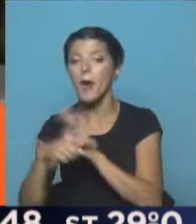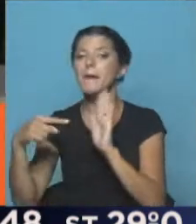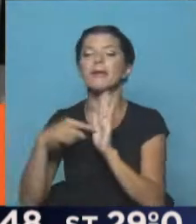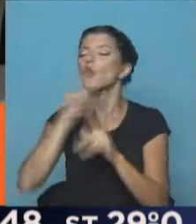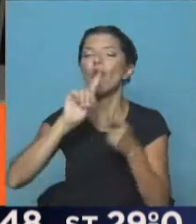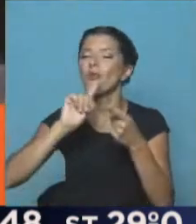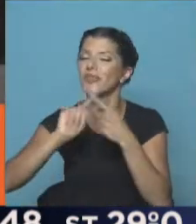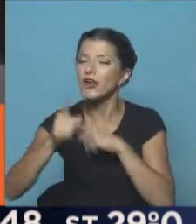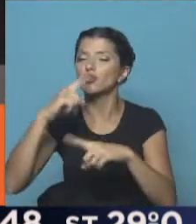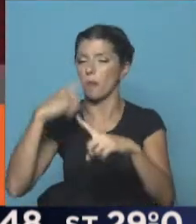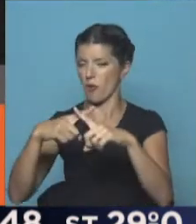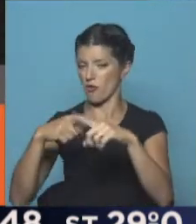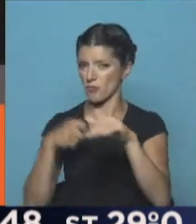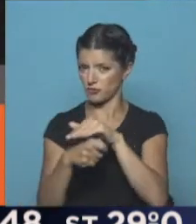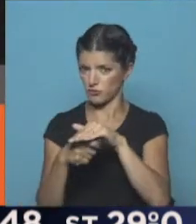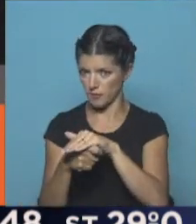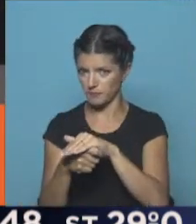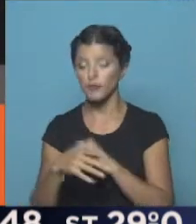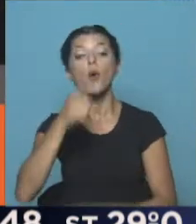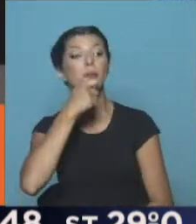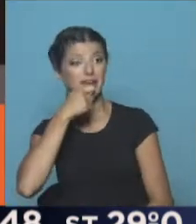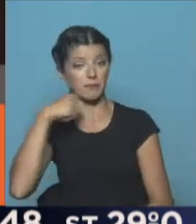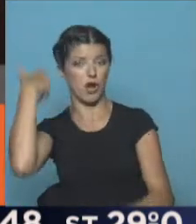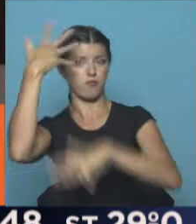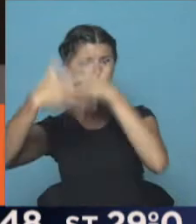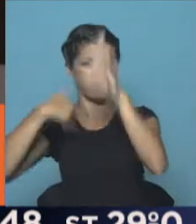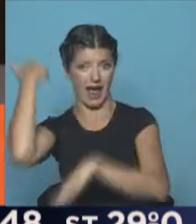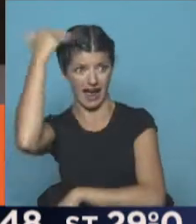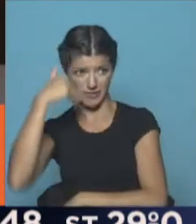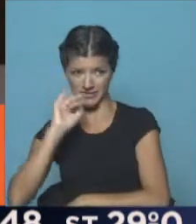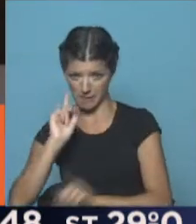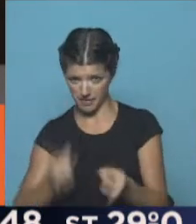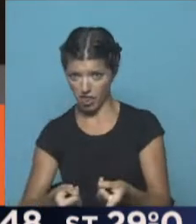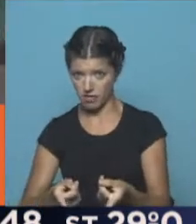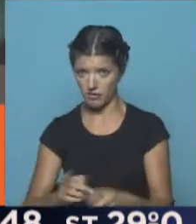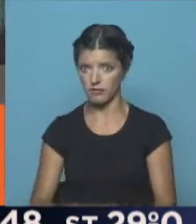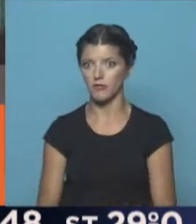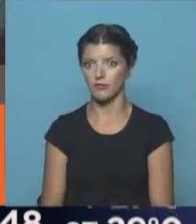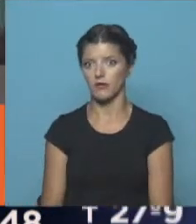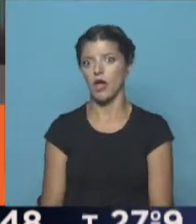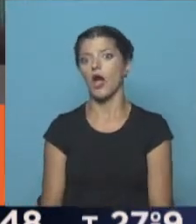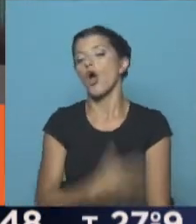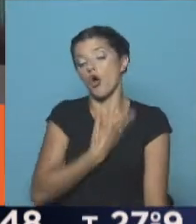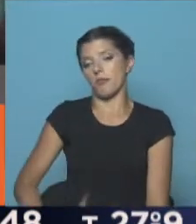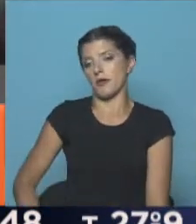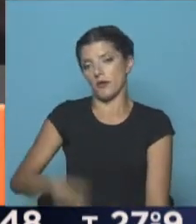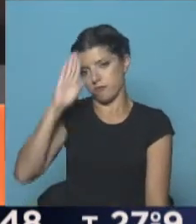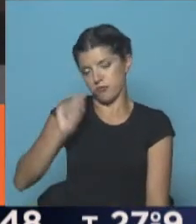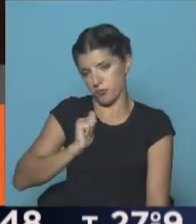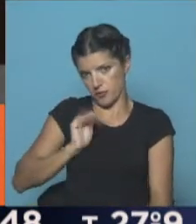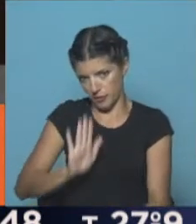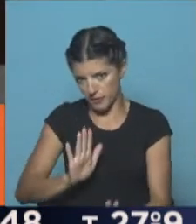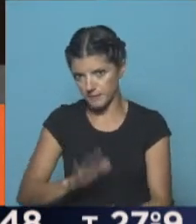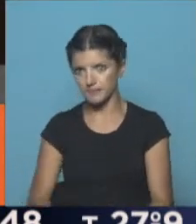árabes tenían una revuelta anti corrupción empezaron grandes regímenes dictatoriales los